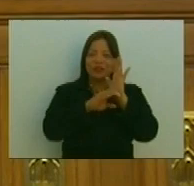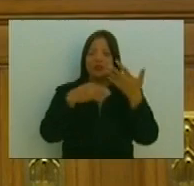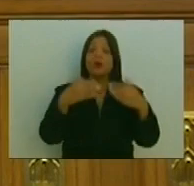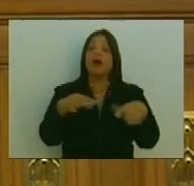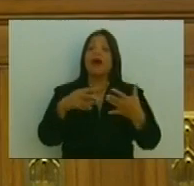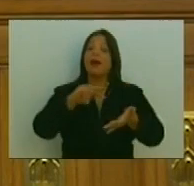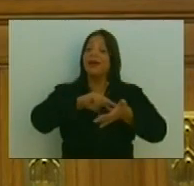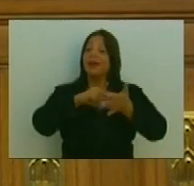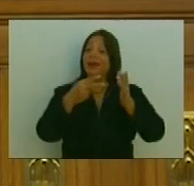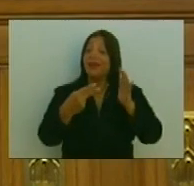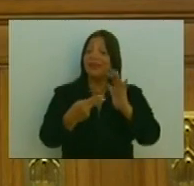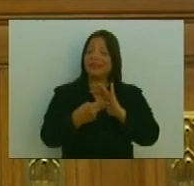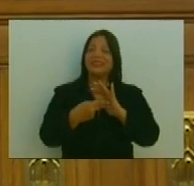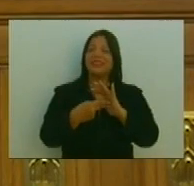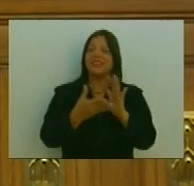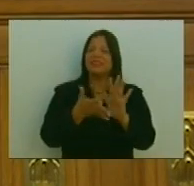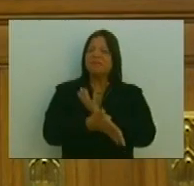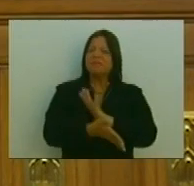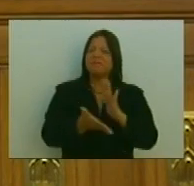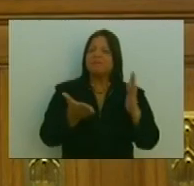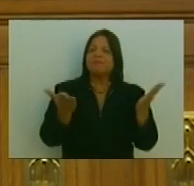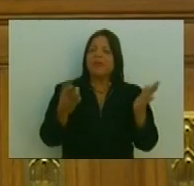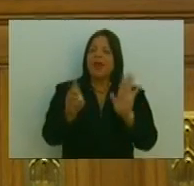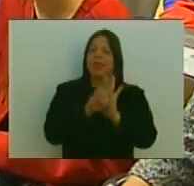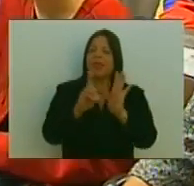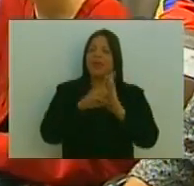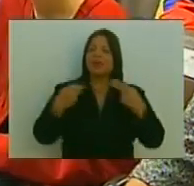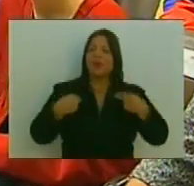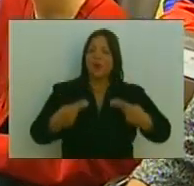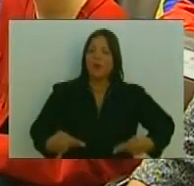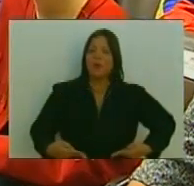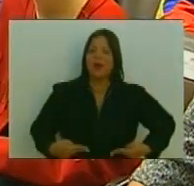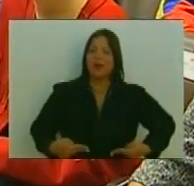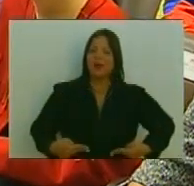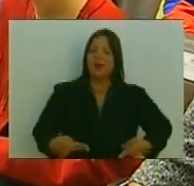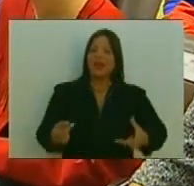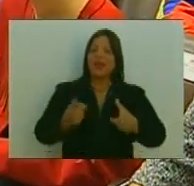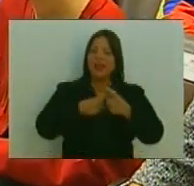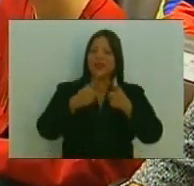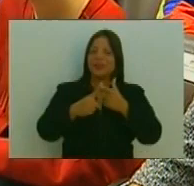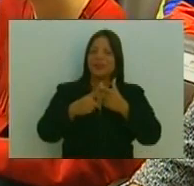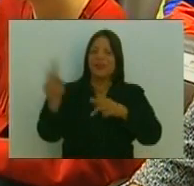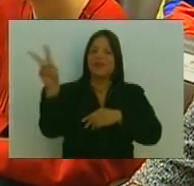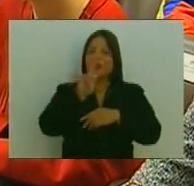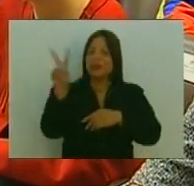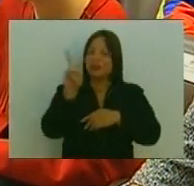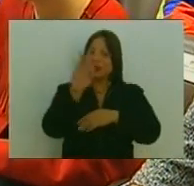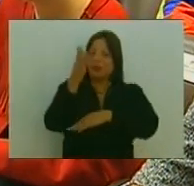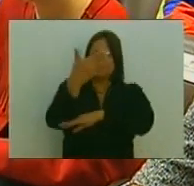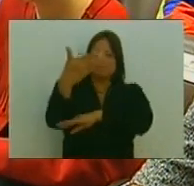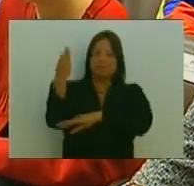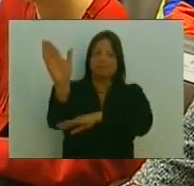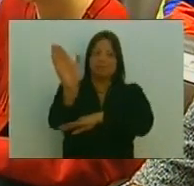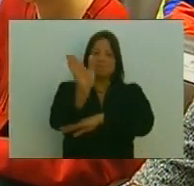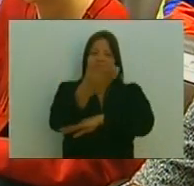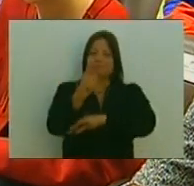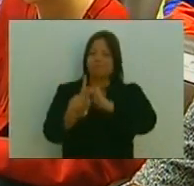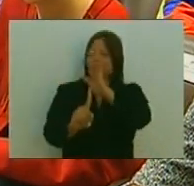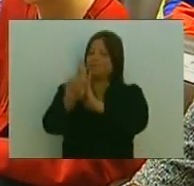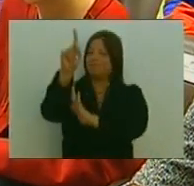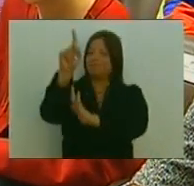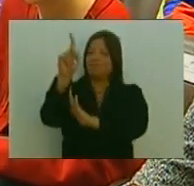hablar indiscutiblemente de los derechos humanos. Y allí, pues, Venezuela está a la vanguardia de